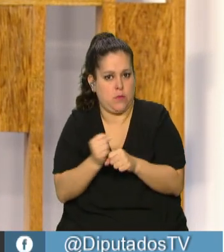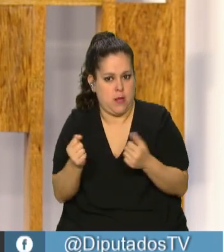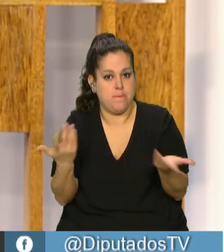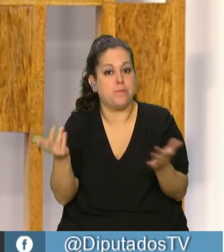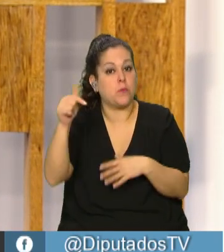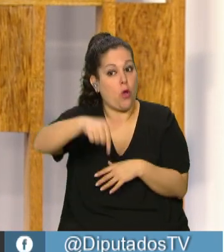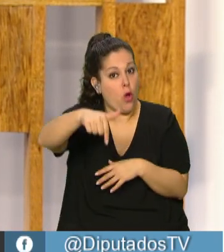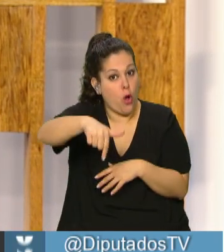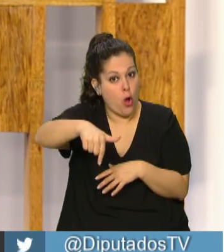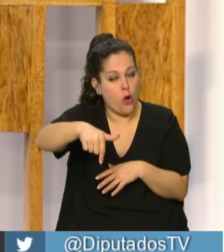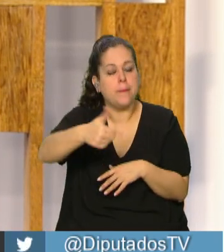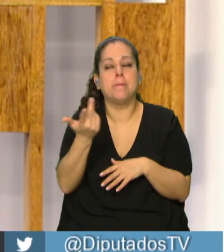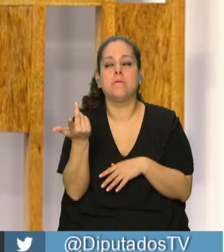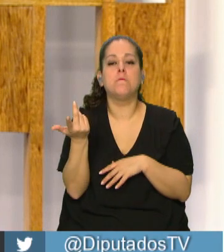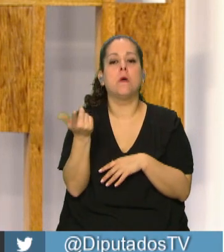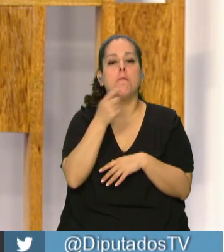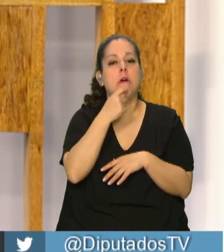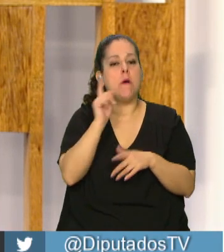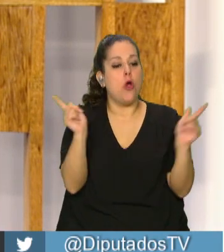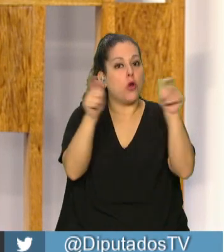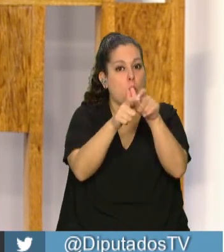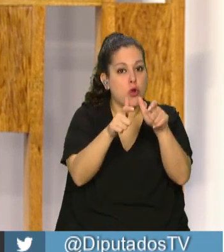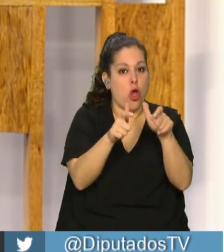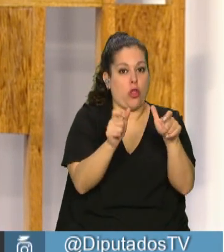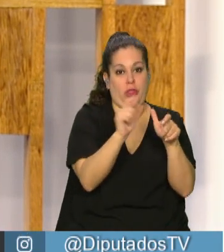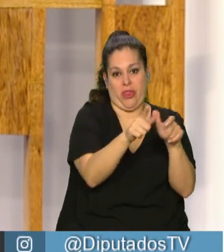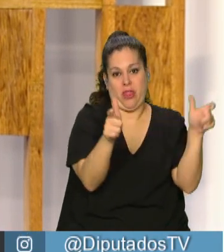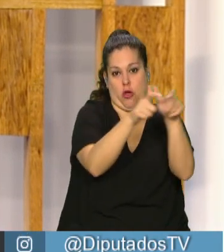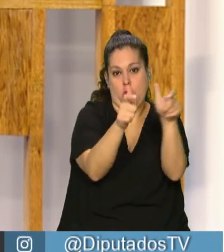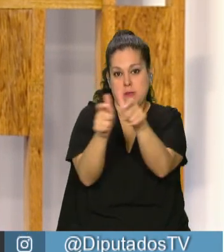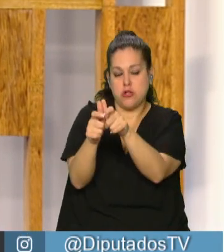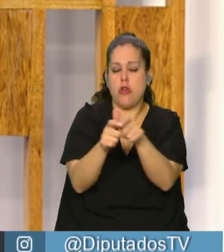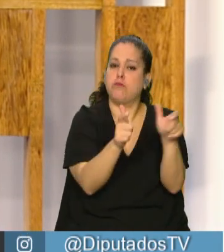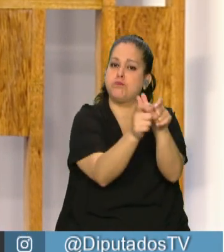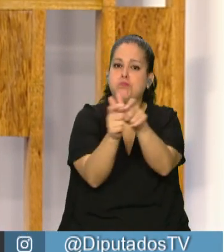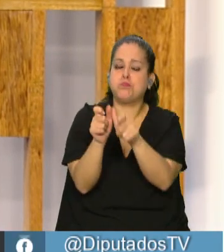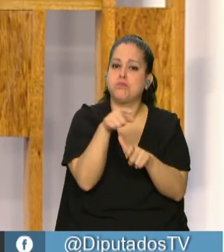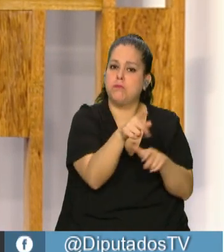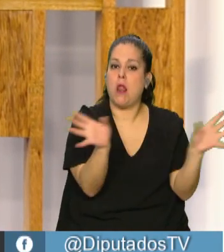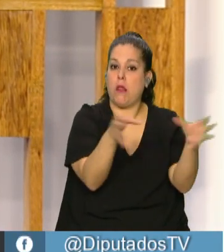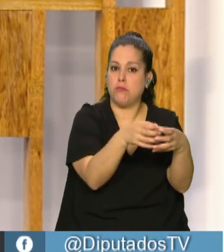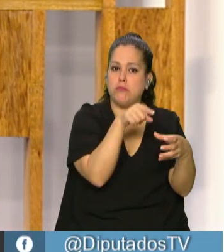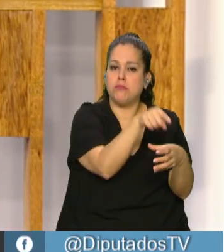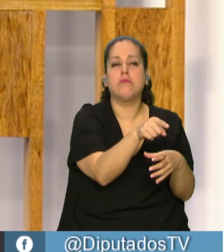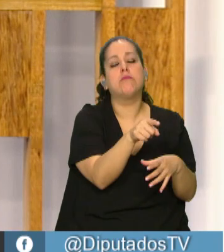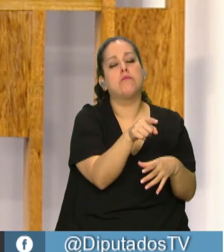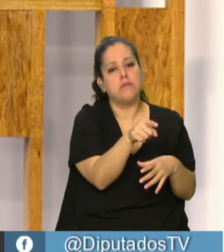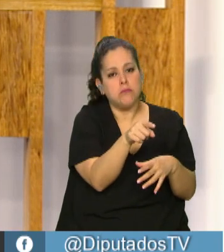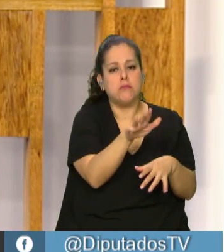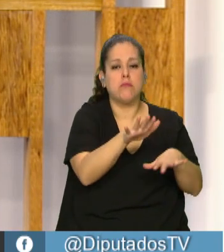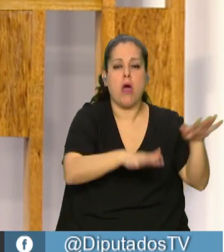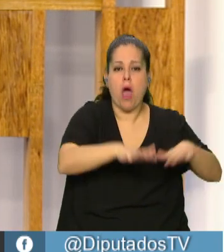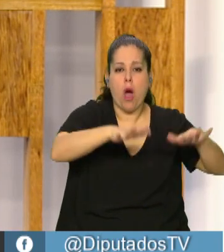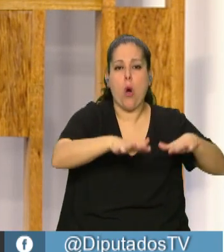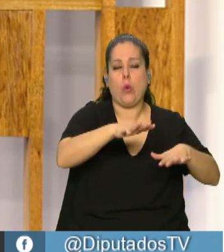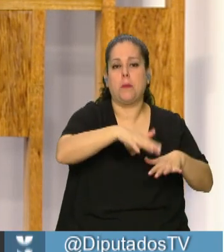Hoy en día las reuniones de comisión son prácticamente, en algunos casos, más